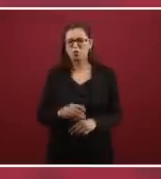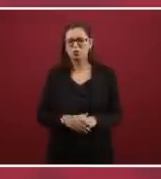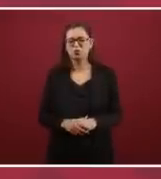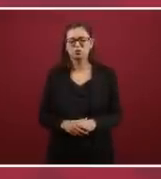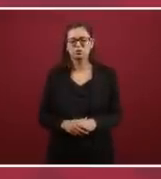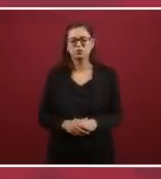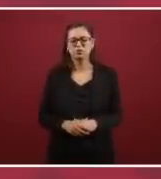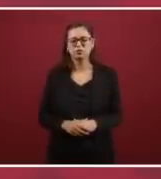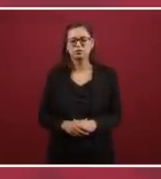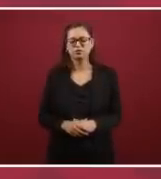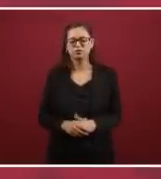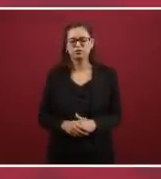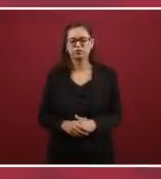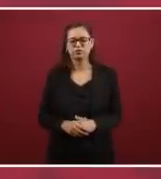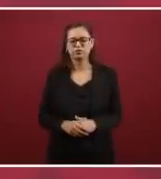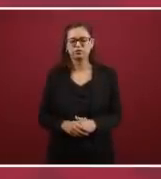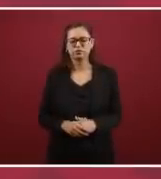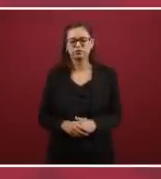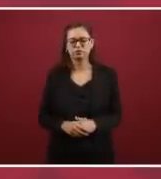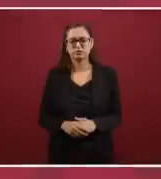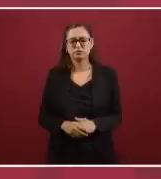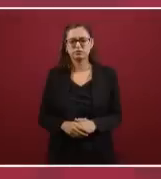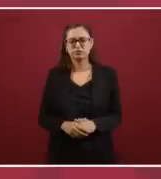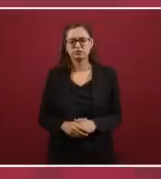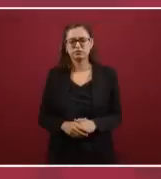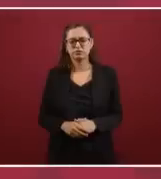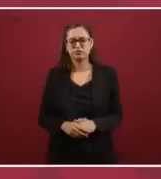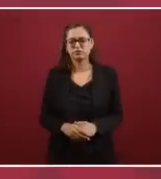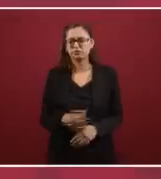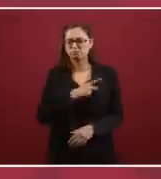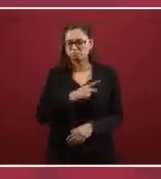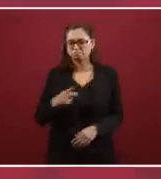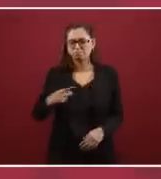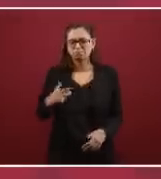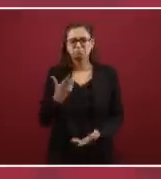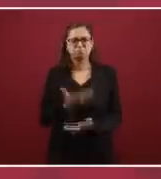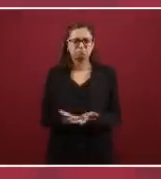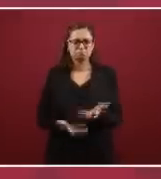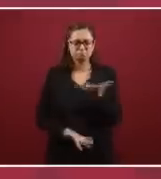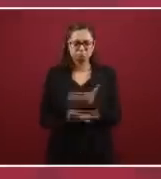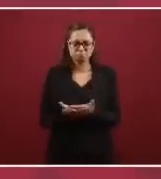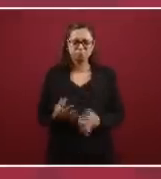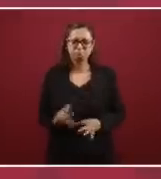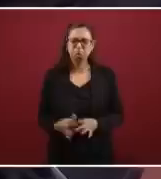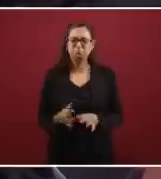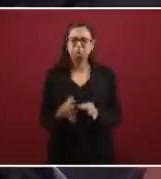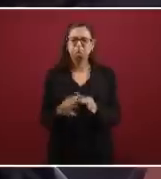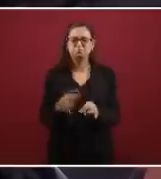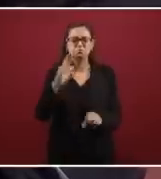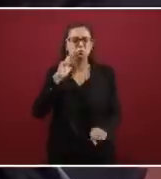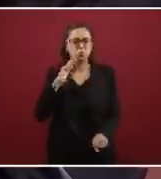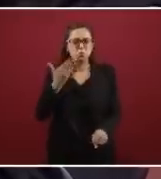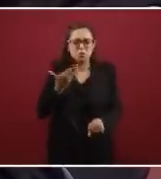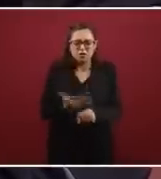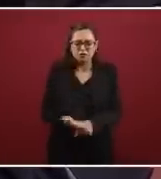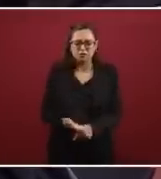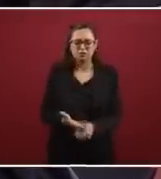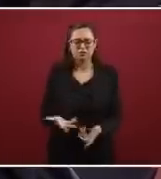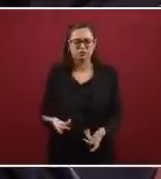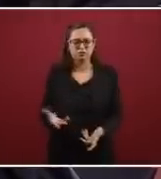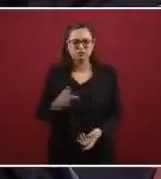Tenemos que actuar con responsabilidad y con fraternidad,